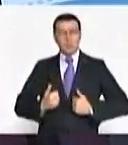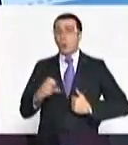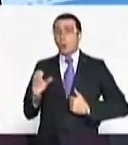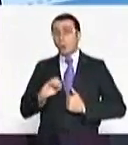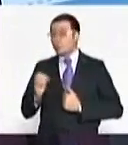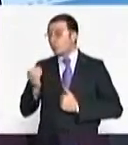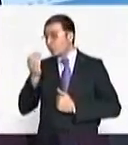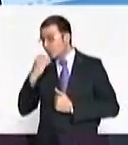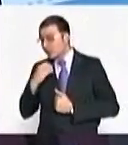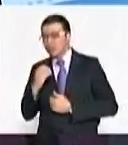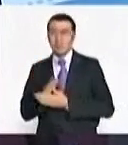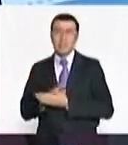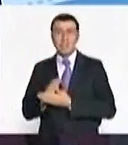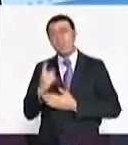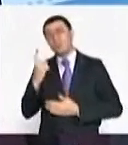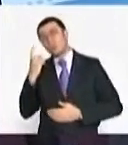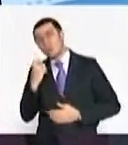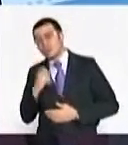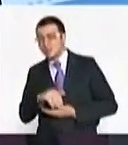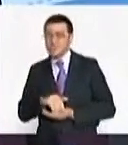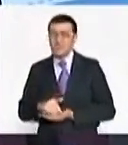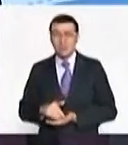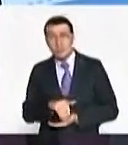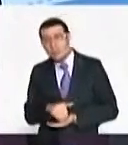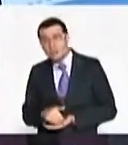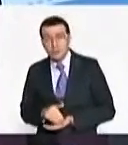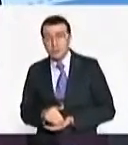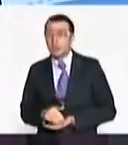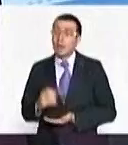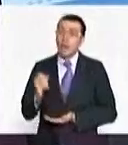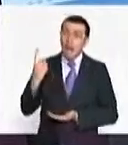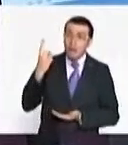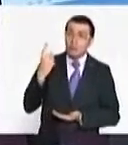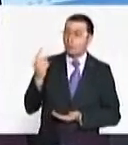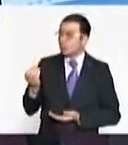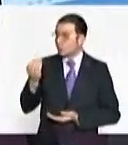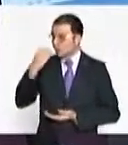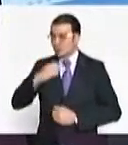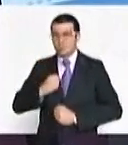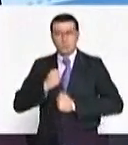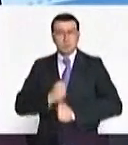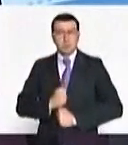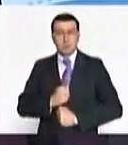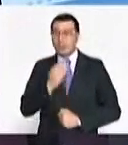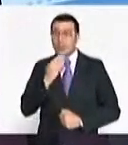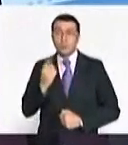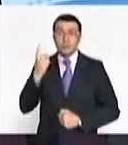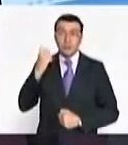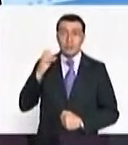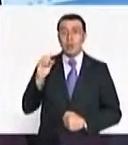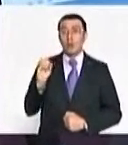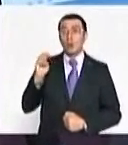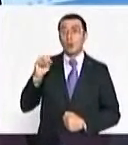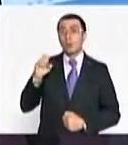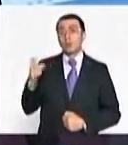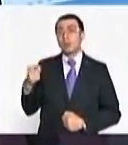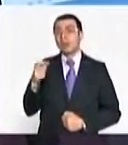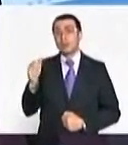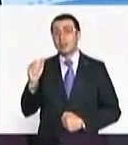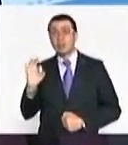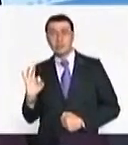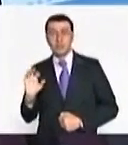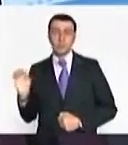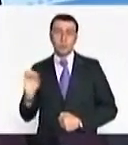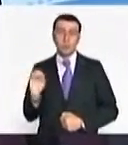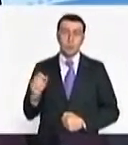nutrición cuando hay falla o déficit de un determinado nutriente, por decir el omega 3, por decir de una determinada vitamina o